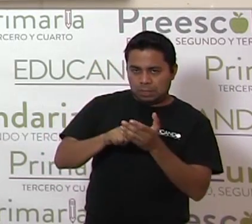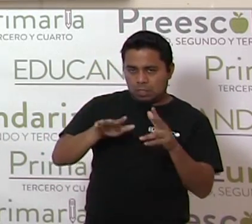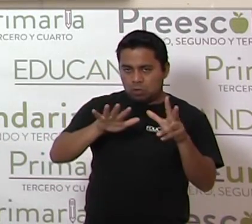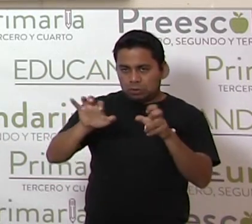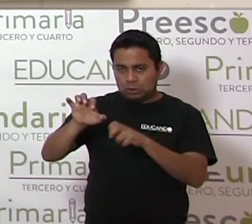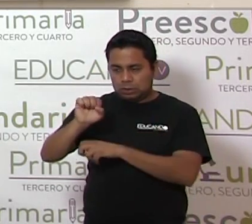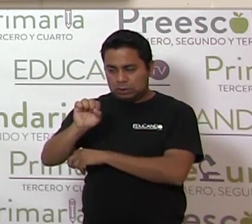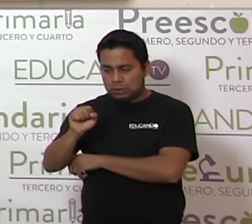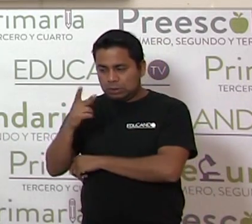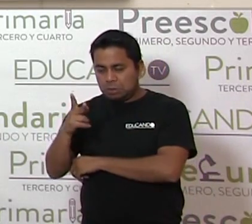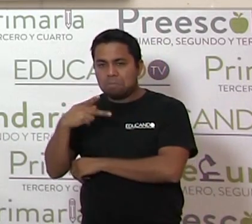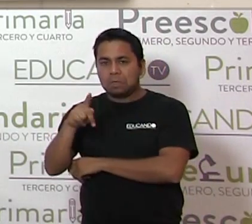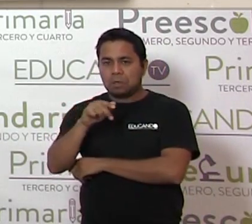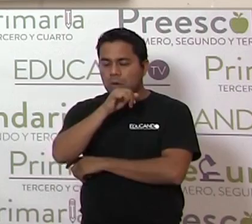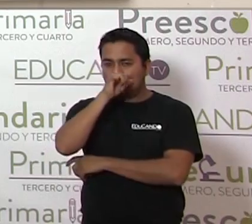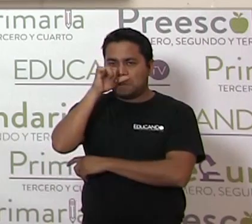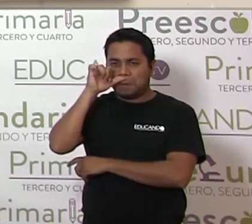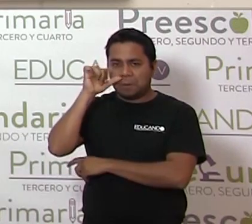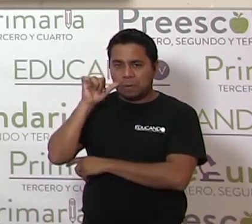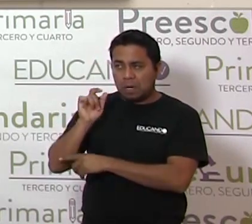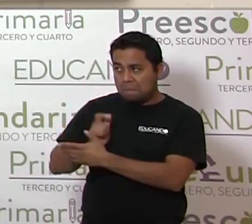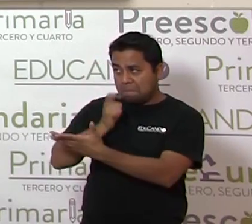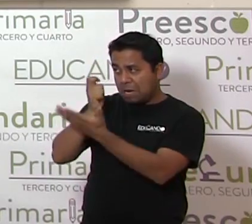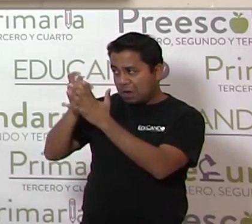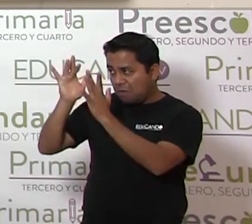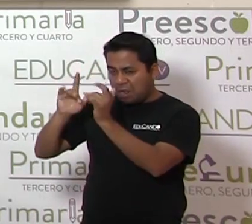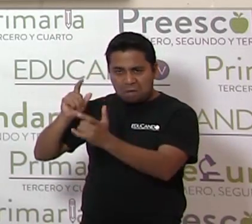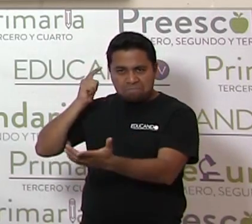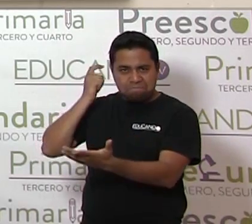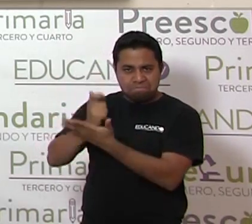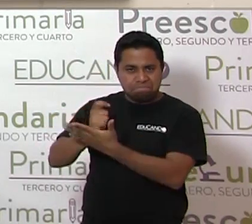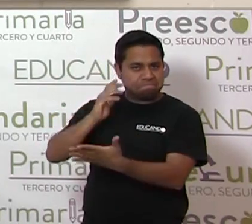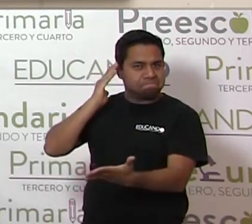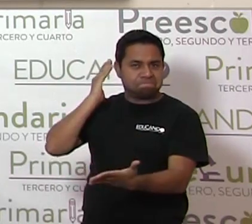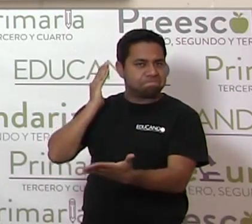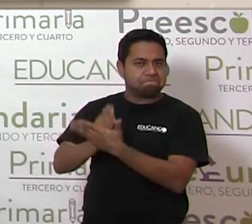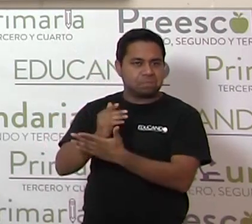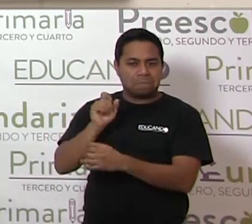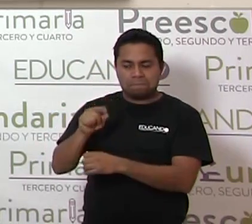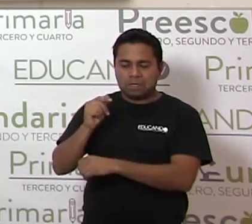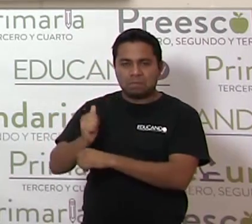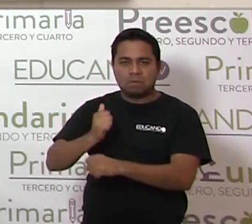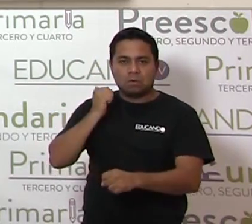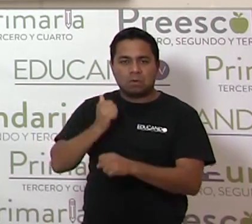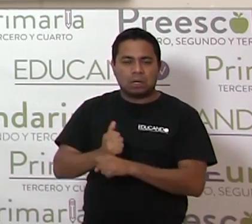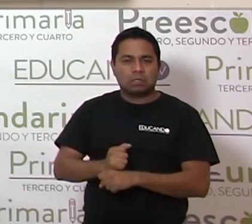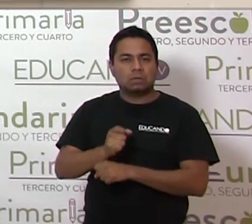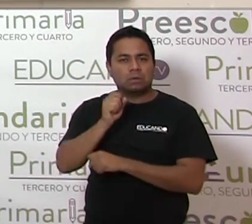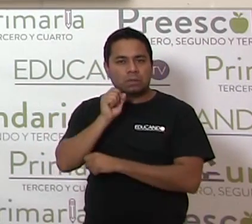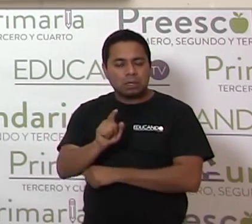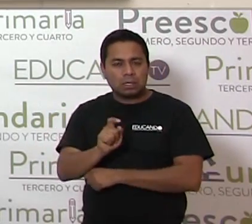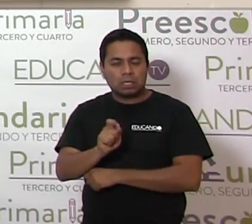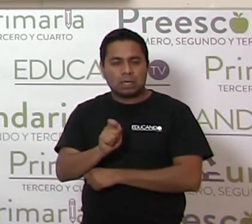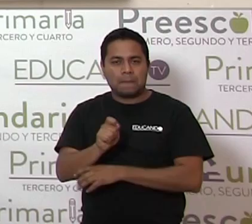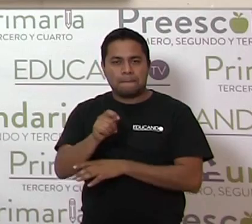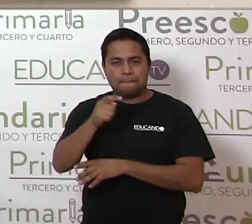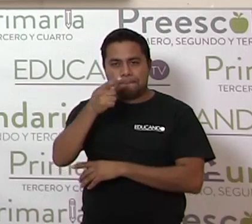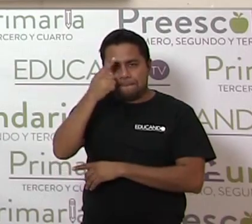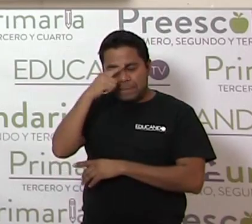también Juárez suspende los pagos a Francia en el mismo año. Son unos hechos sincrónicos,